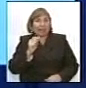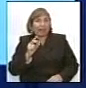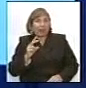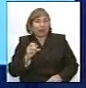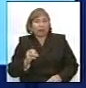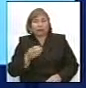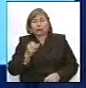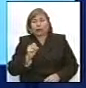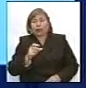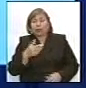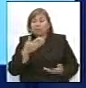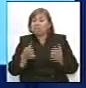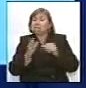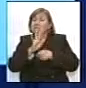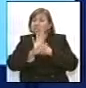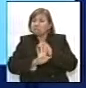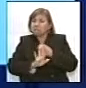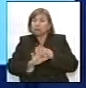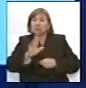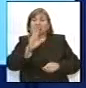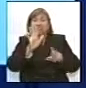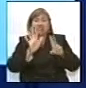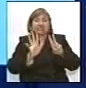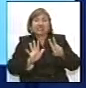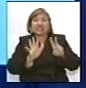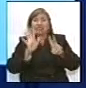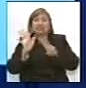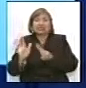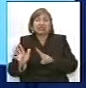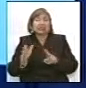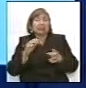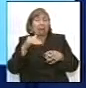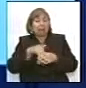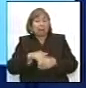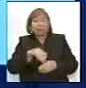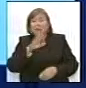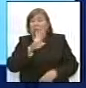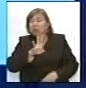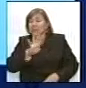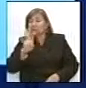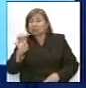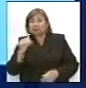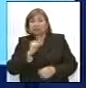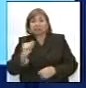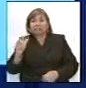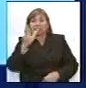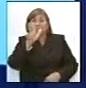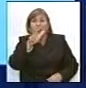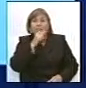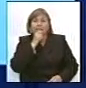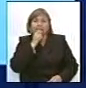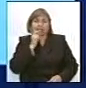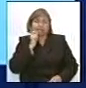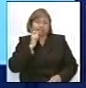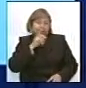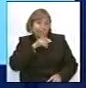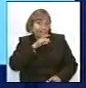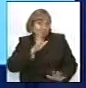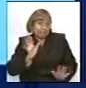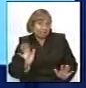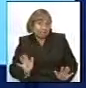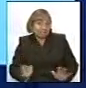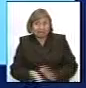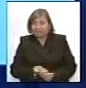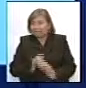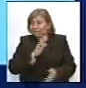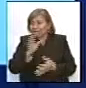El pedido fue respaldado por 77 votos a favor, 44 en contra y 3 abstenciones. Tenemos a continuación